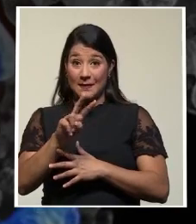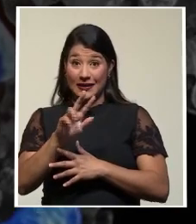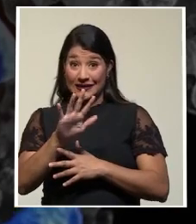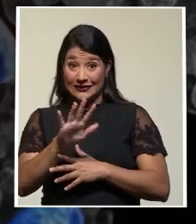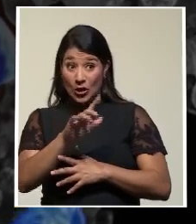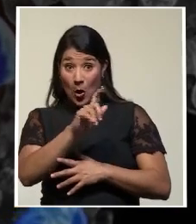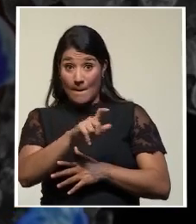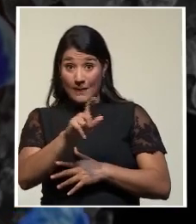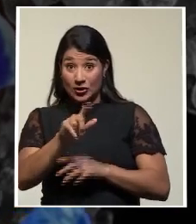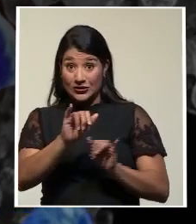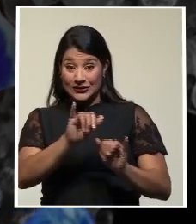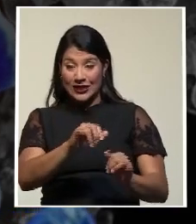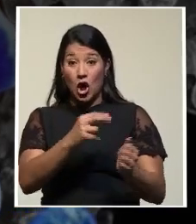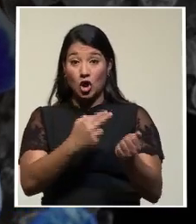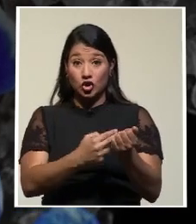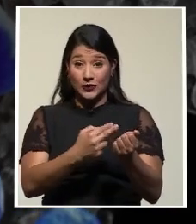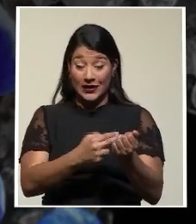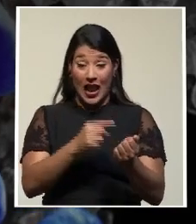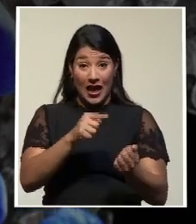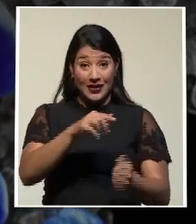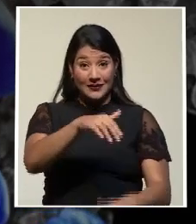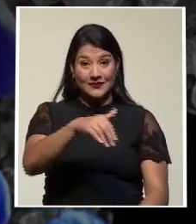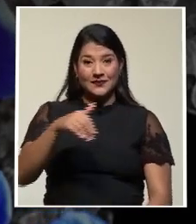personas internadas, de las cuales